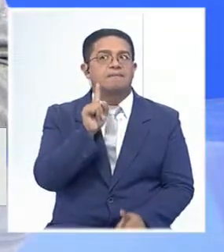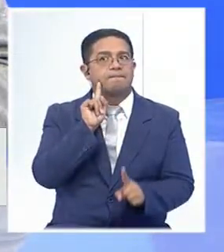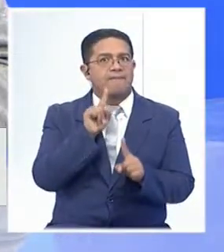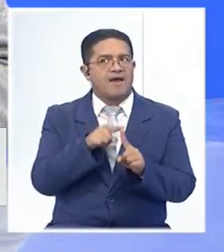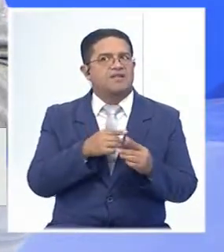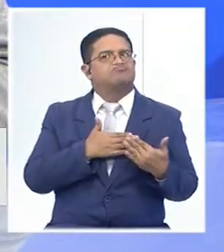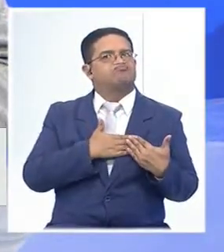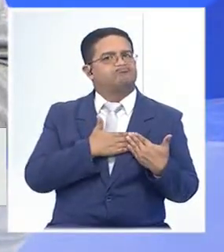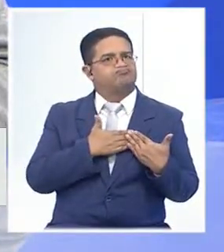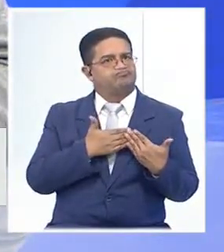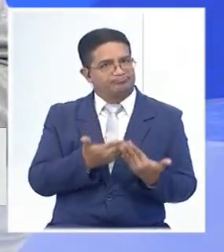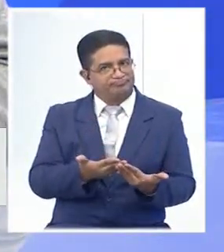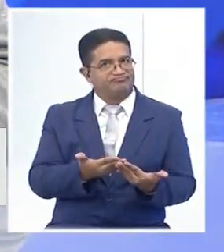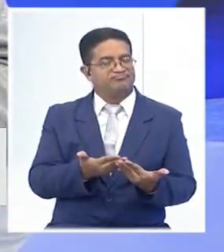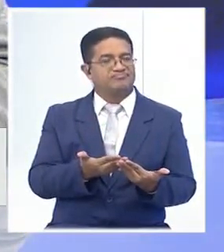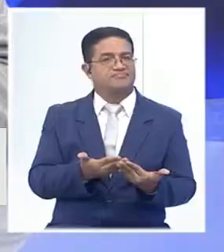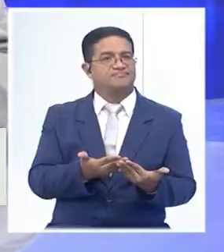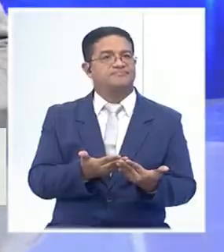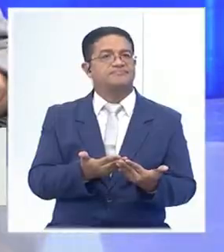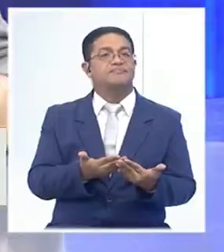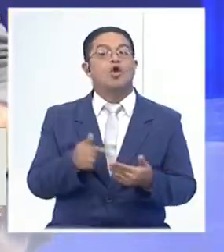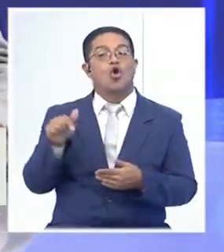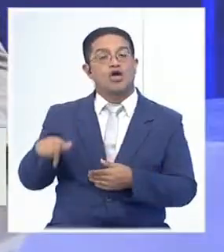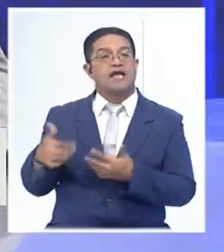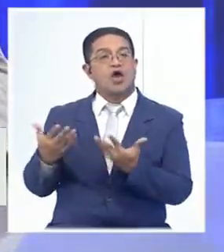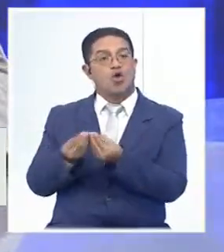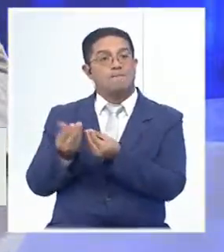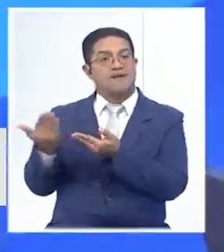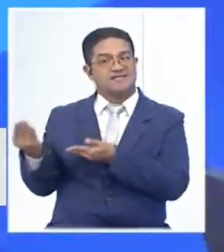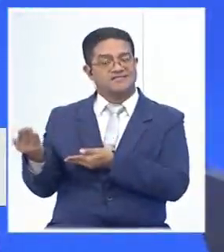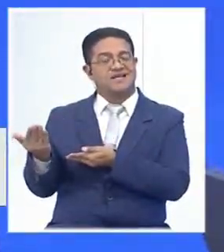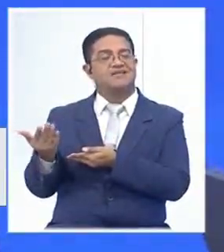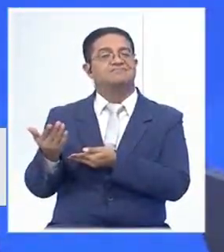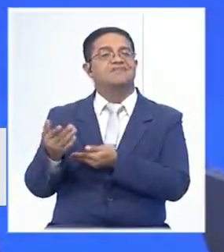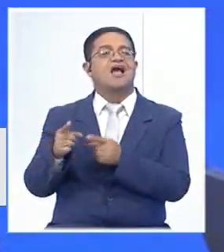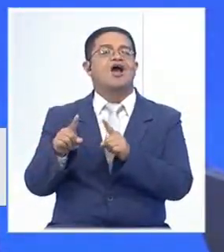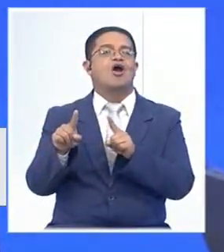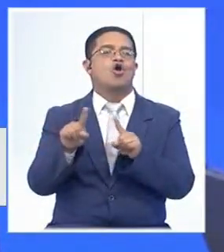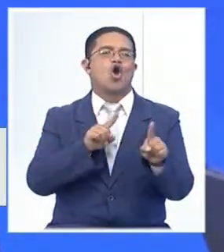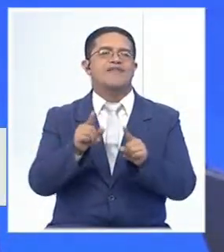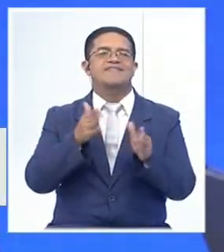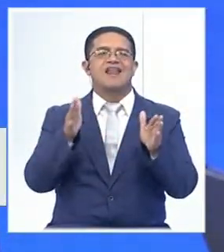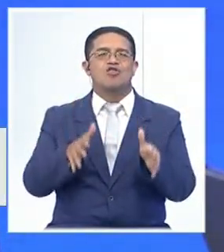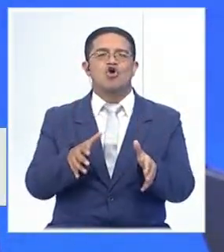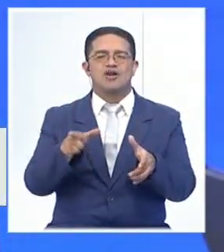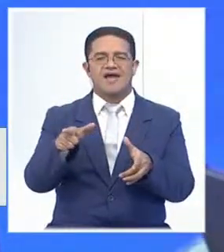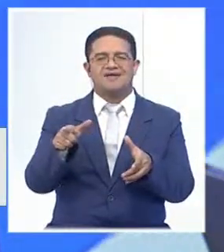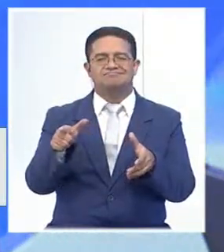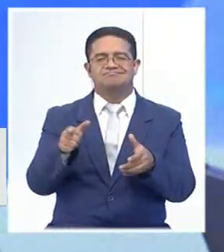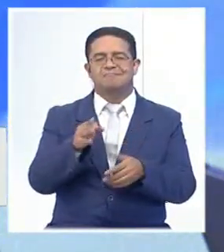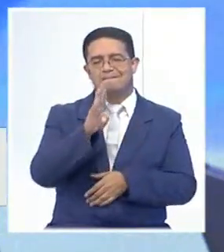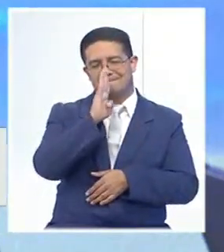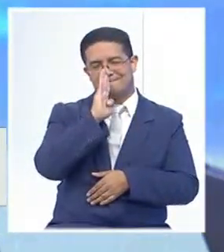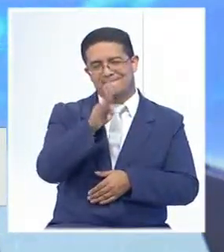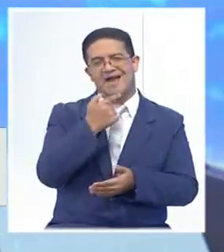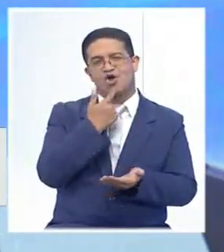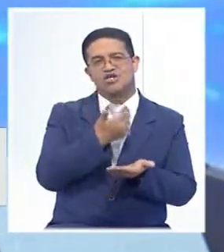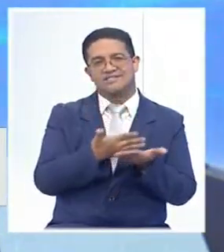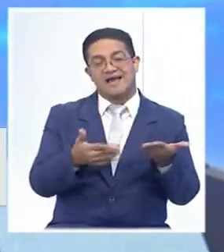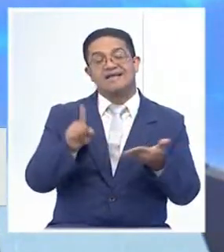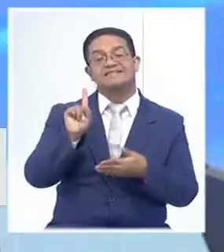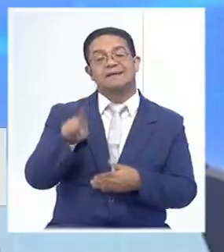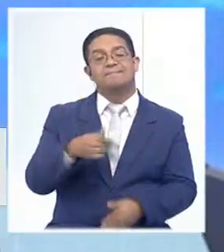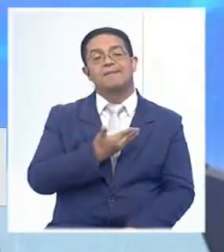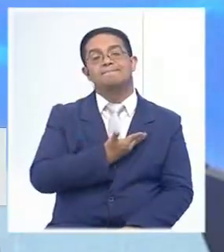de una forma más consciente y voluntaria. Justamente hoy nos acompaña Lía Talavera, coordinadora del Banco de Sangre del Grupo Médico Santa Paula y también la